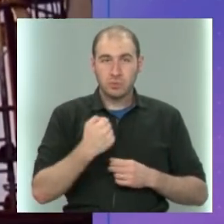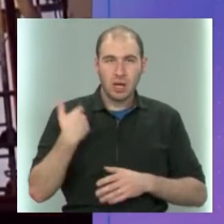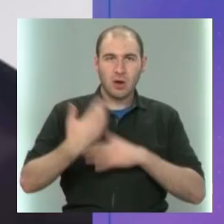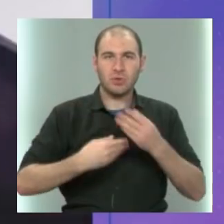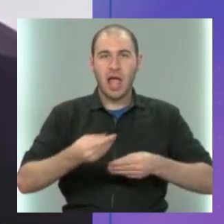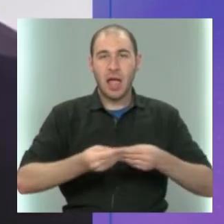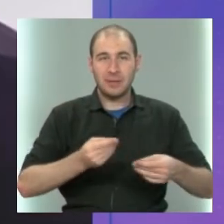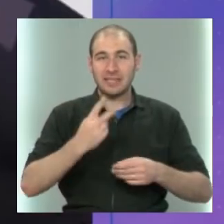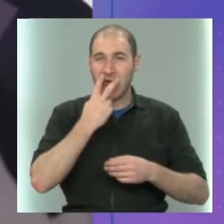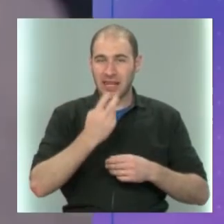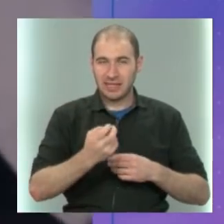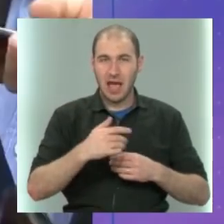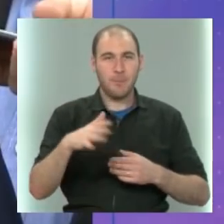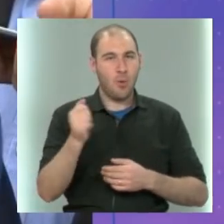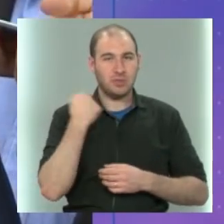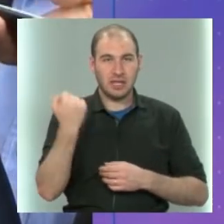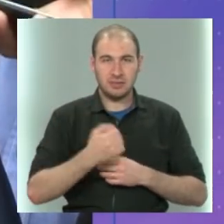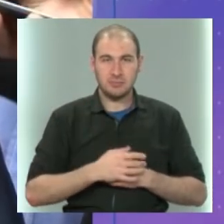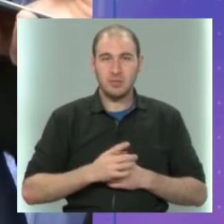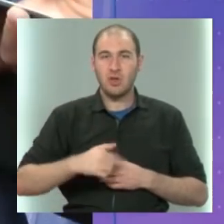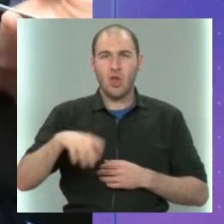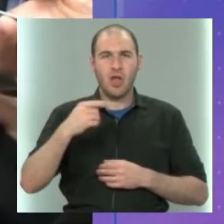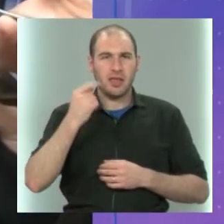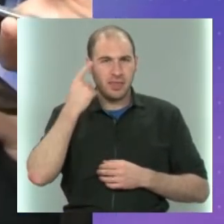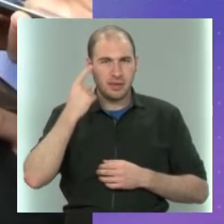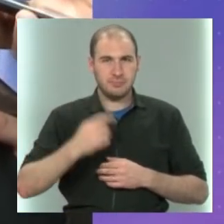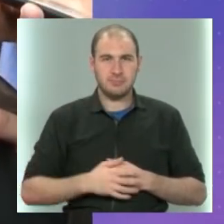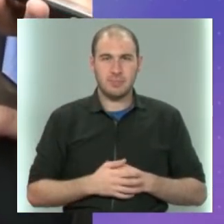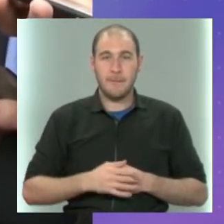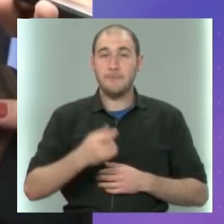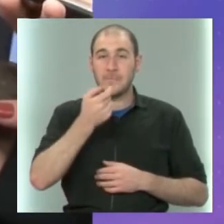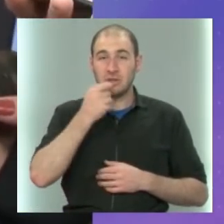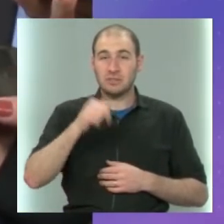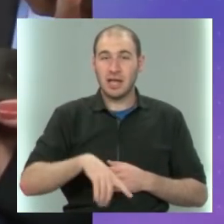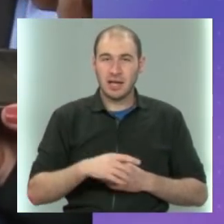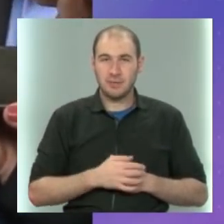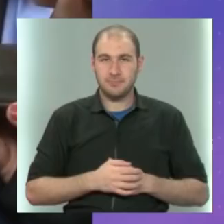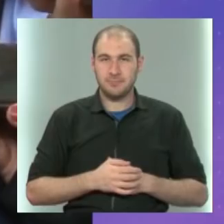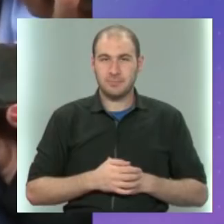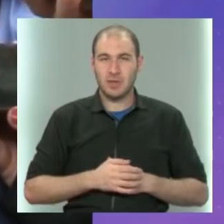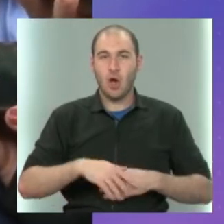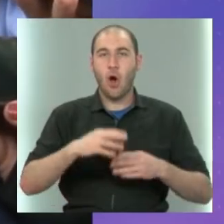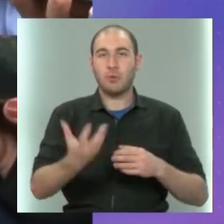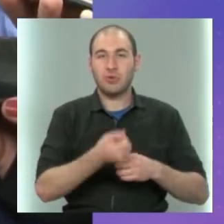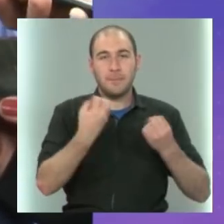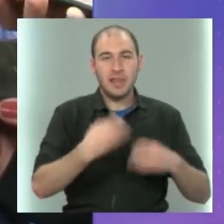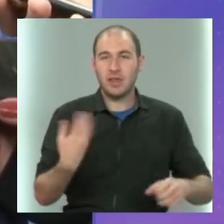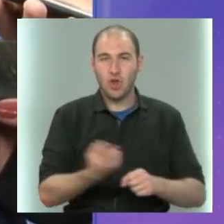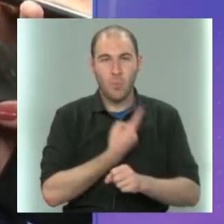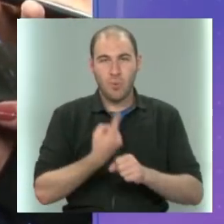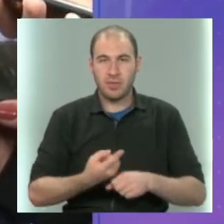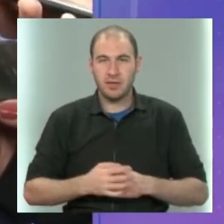una empresa de energía de bandera. Nosotros creemos que Mendoza no puede perder la oportunidad